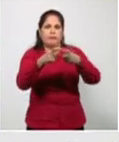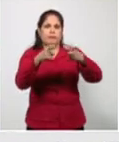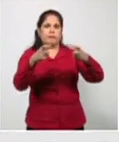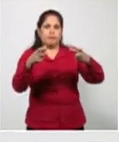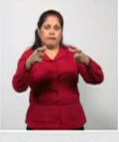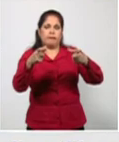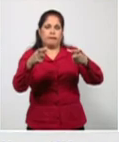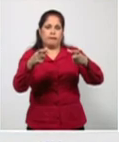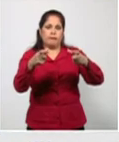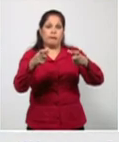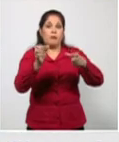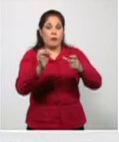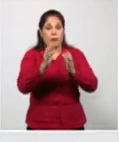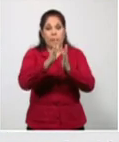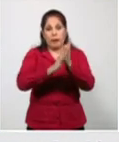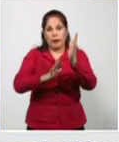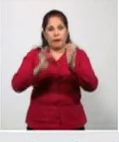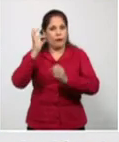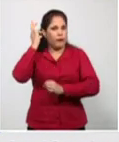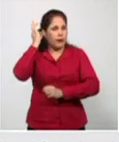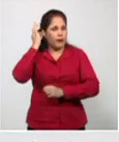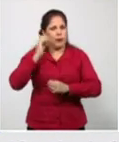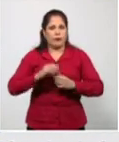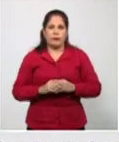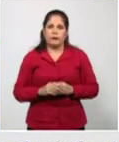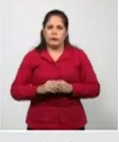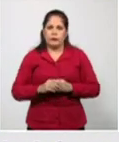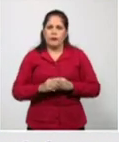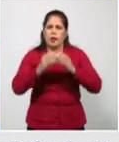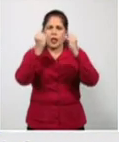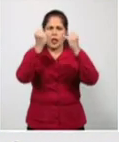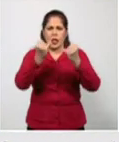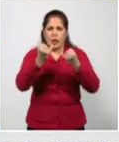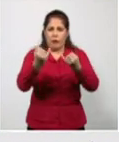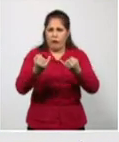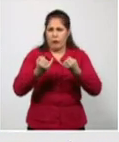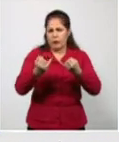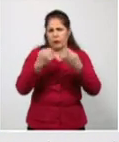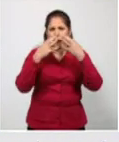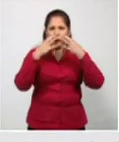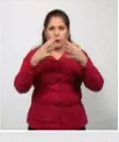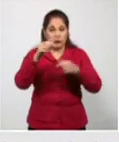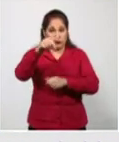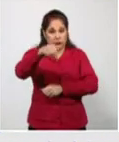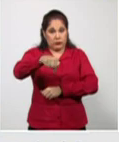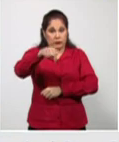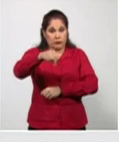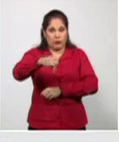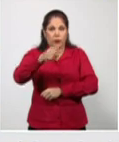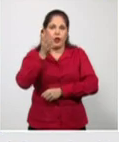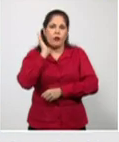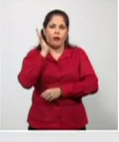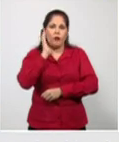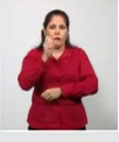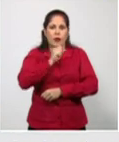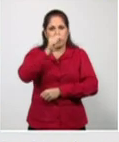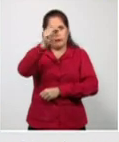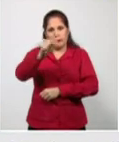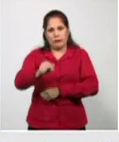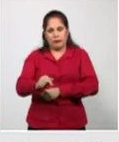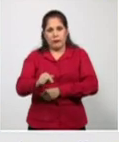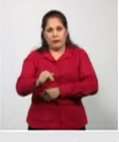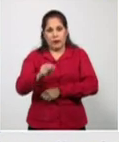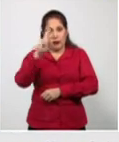aumenta en lo que va del mes de febrero. Entre los datos más relevantes manejados en esta conferencia de prensa del